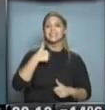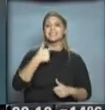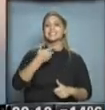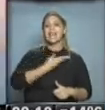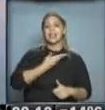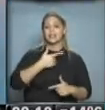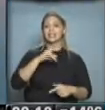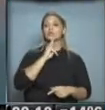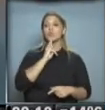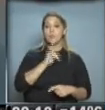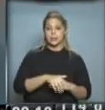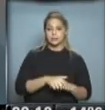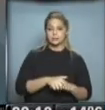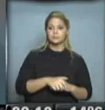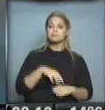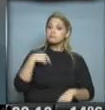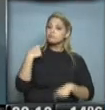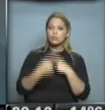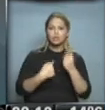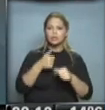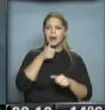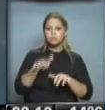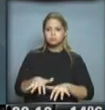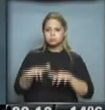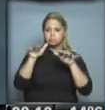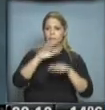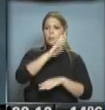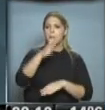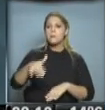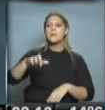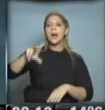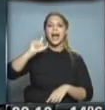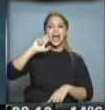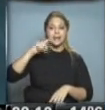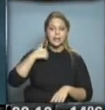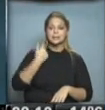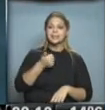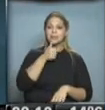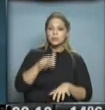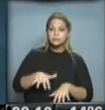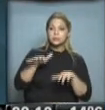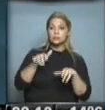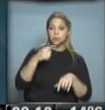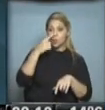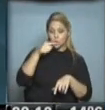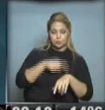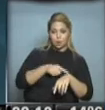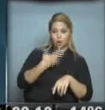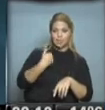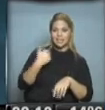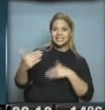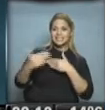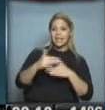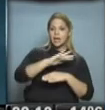tucumán continúa la crecida del río paraná el curso se incrementó en las últimas horas frente a la